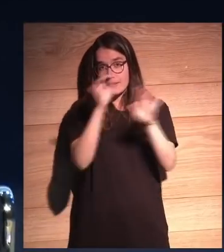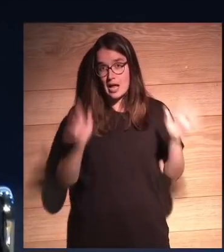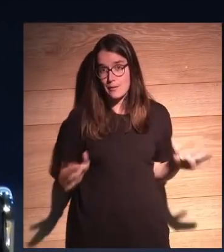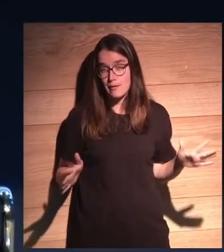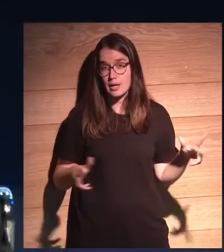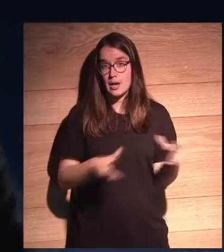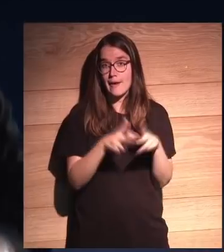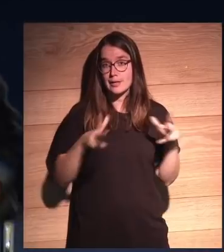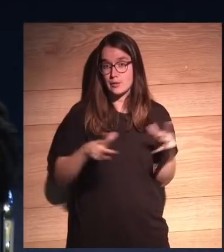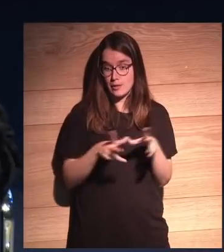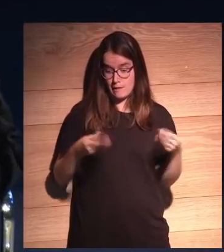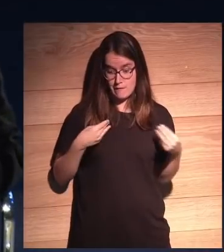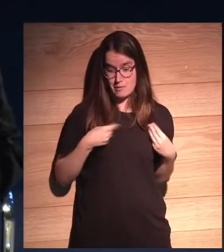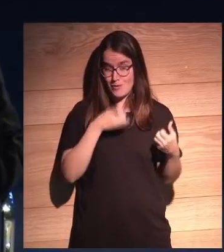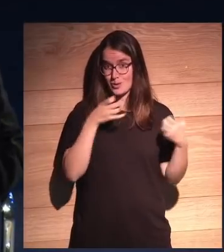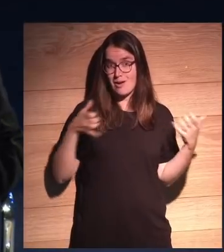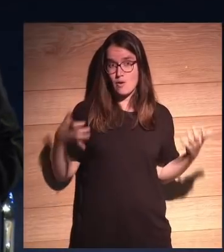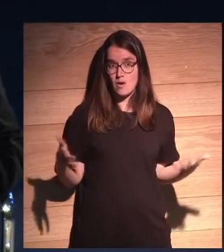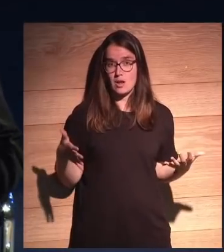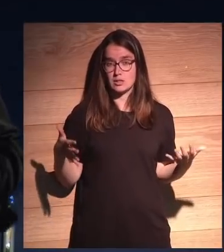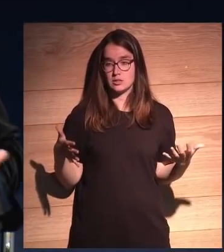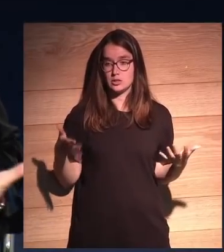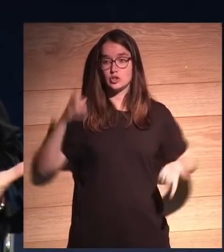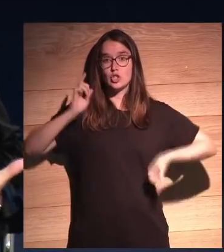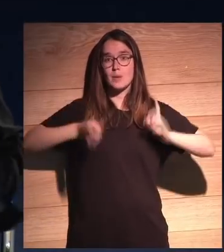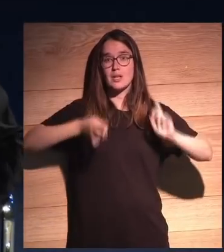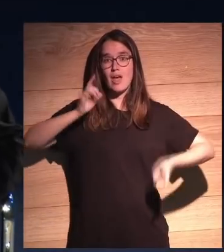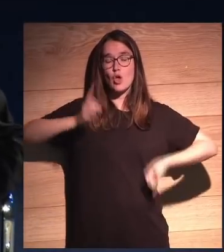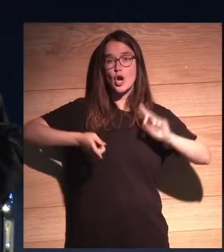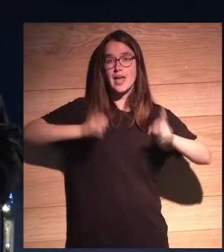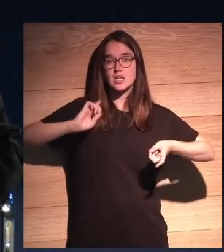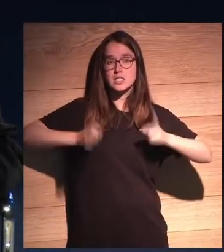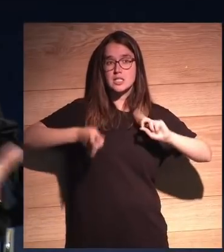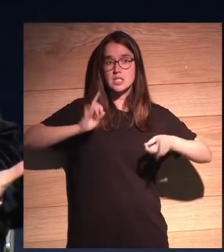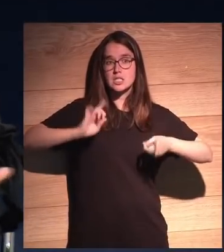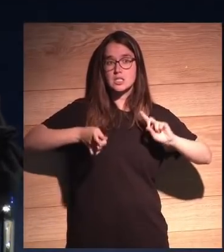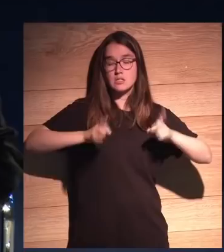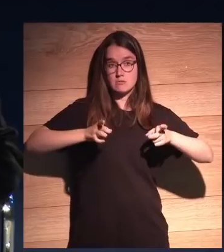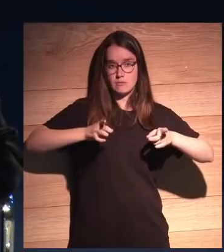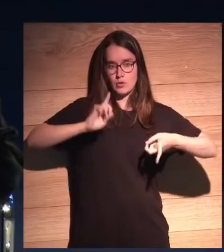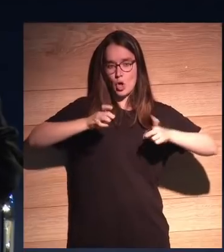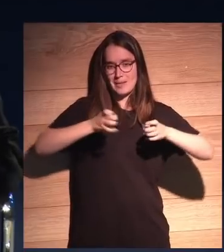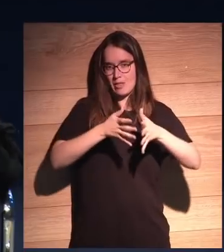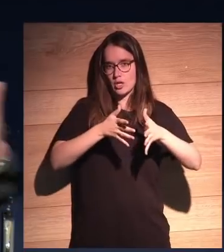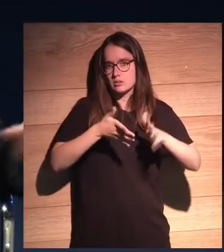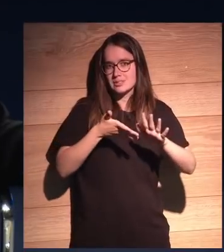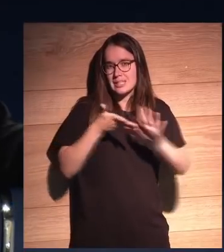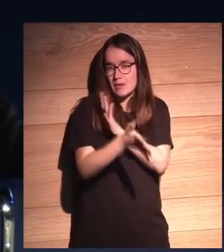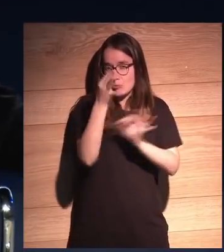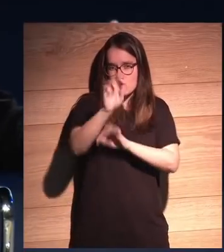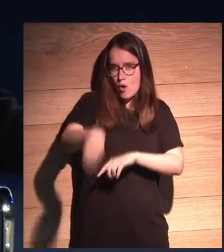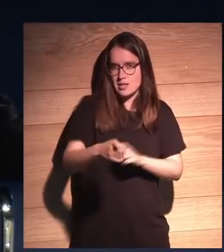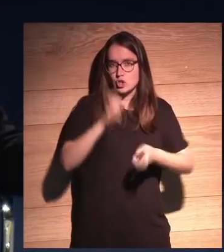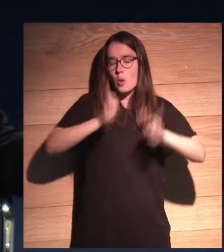que en la sociedad en la que vivimos, los dominadores en el más amplio sentido de la palabra, han